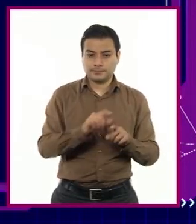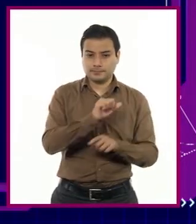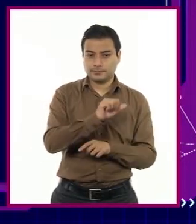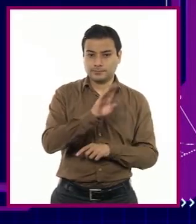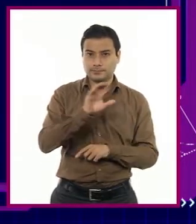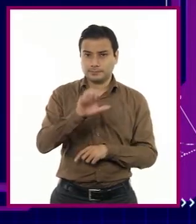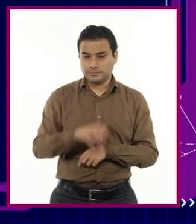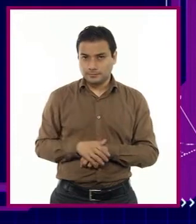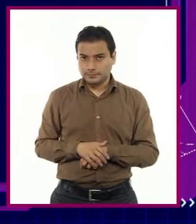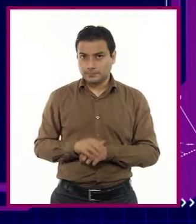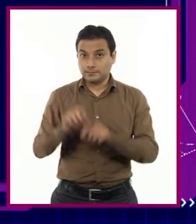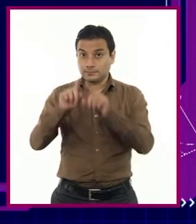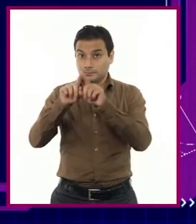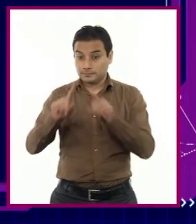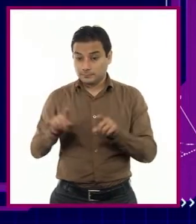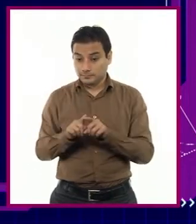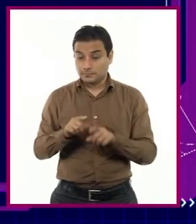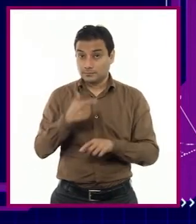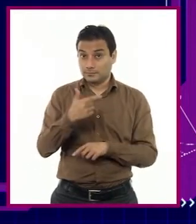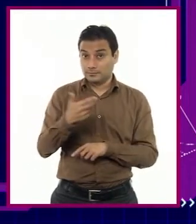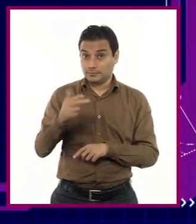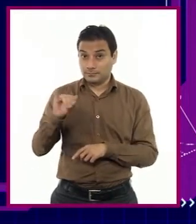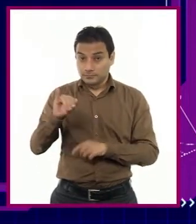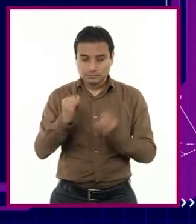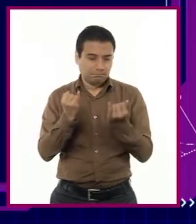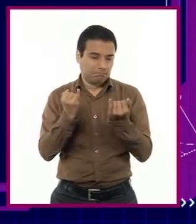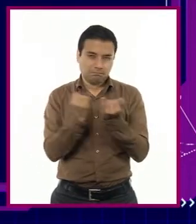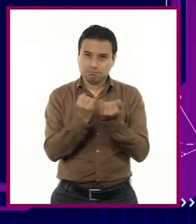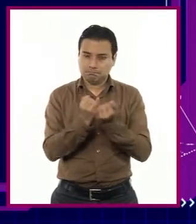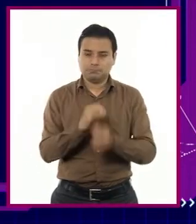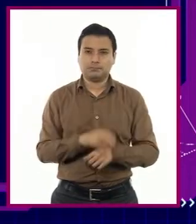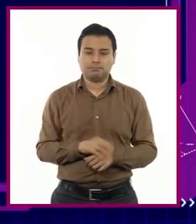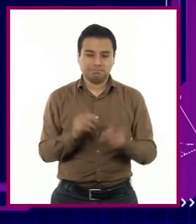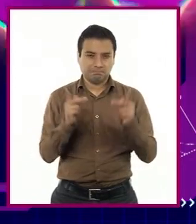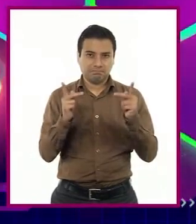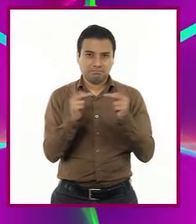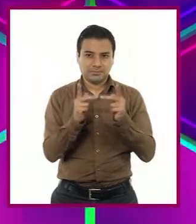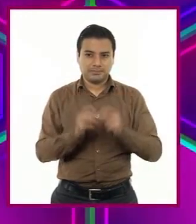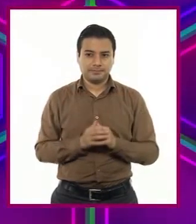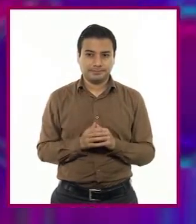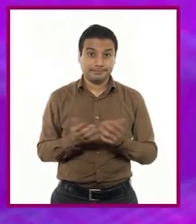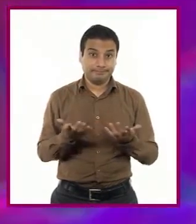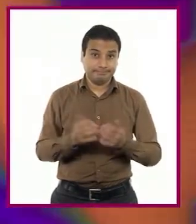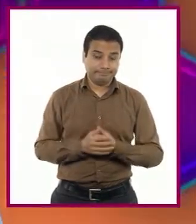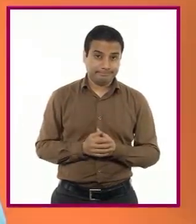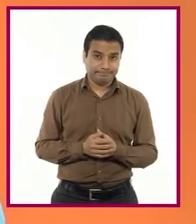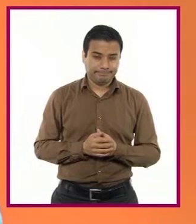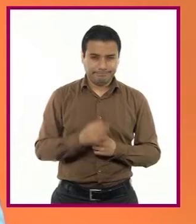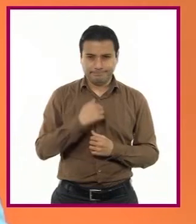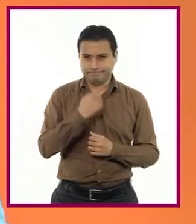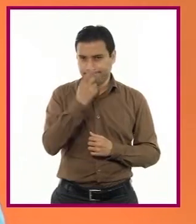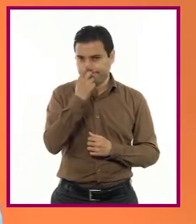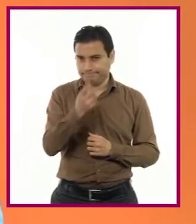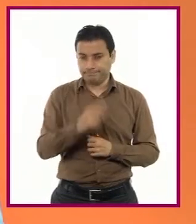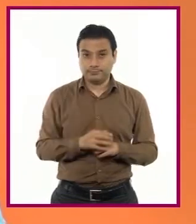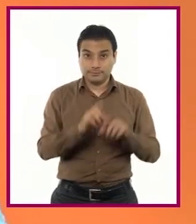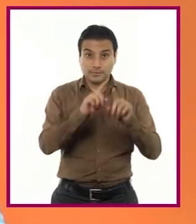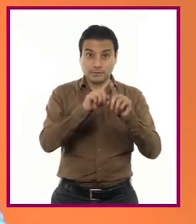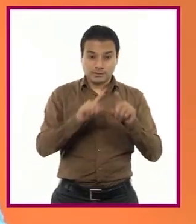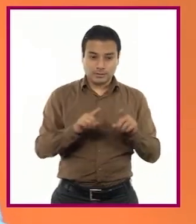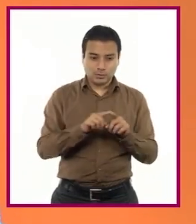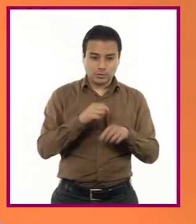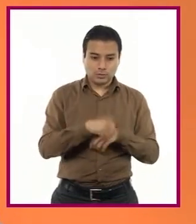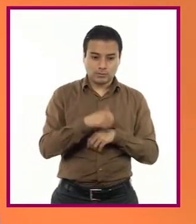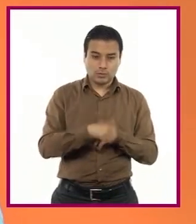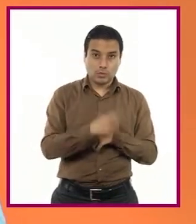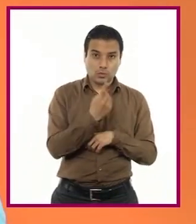es congruente con el triángulo GHI. Verificado lo anterior, podemos decir que el triángulo 1 y el triángulo